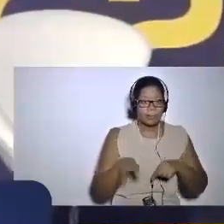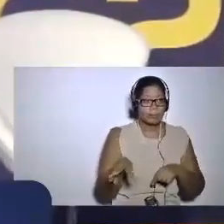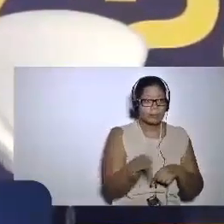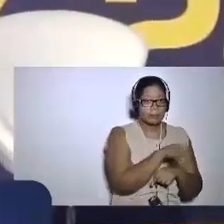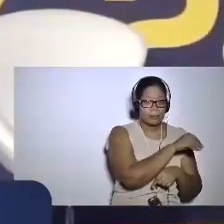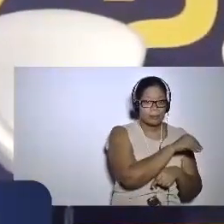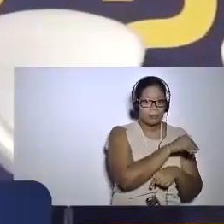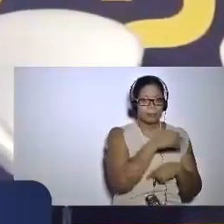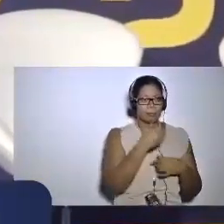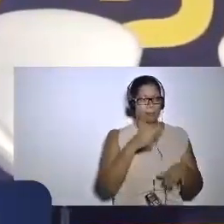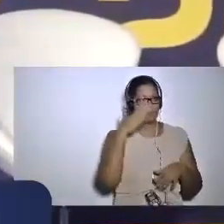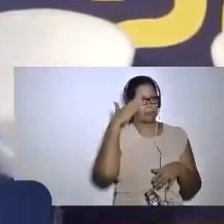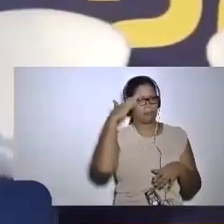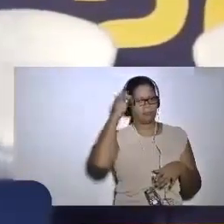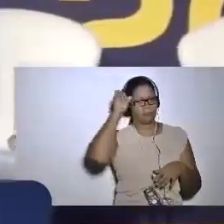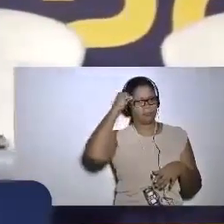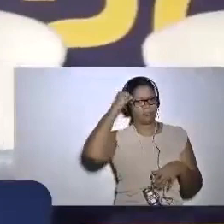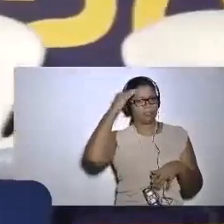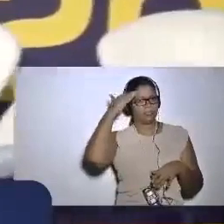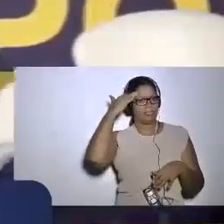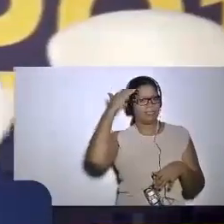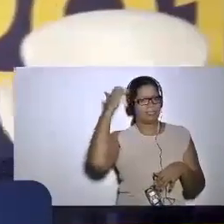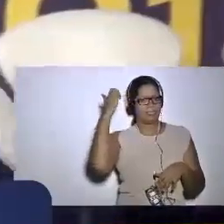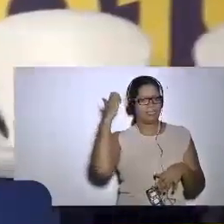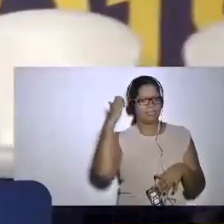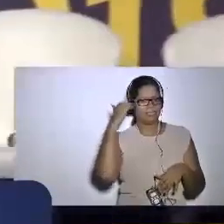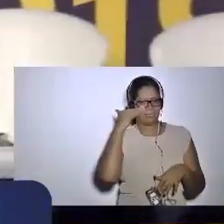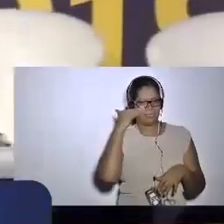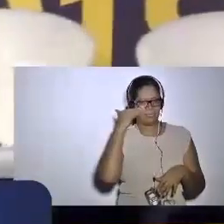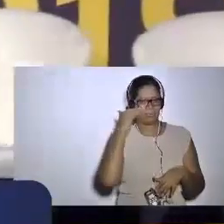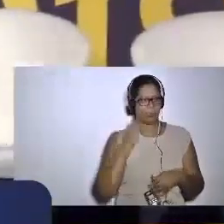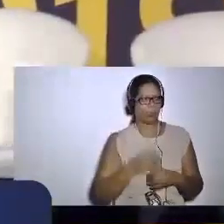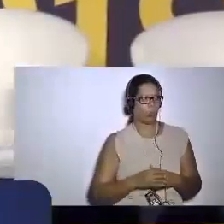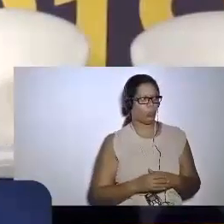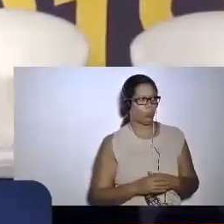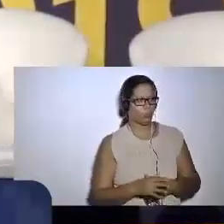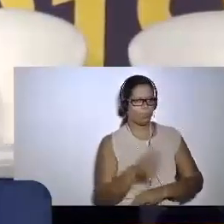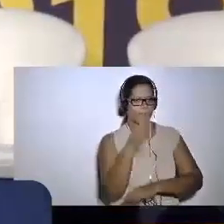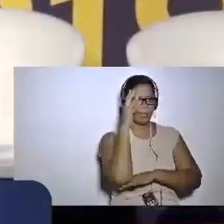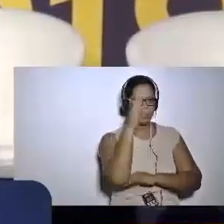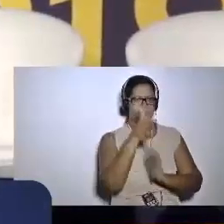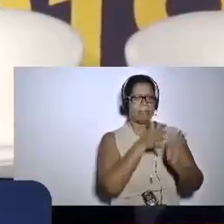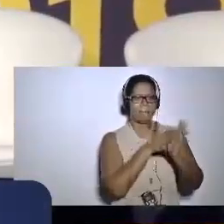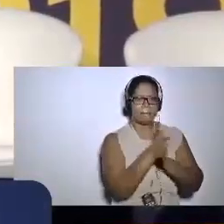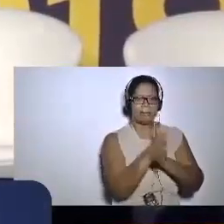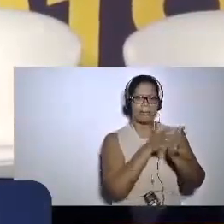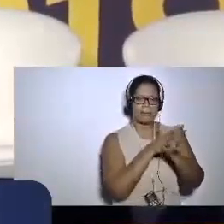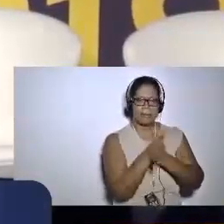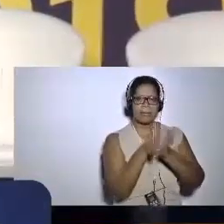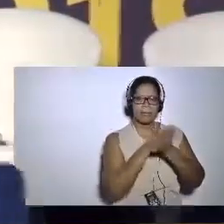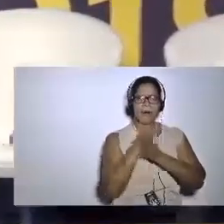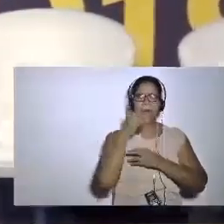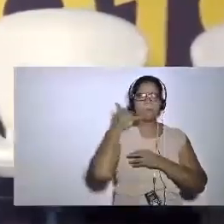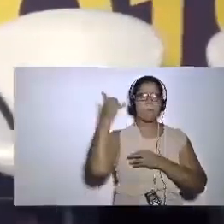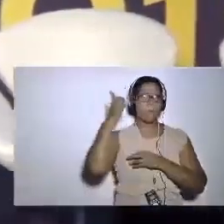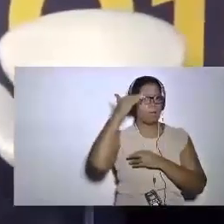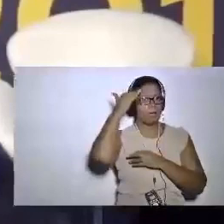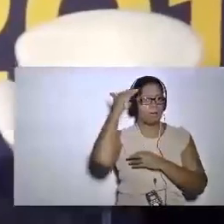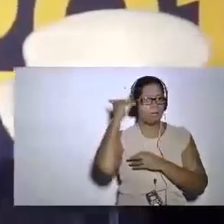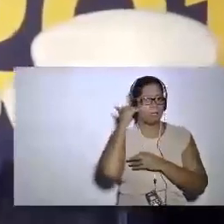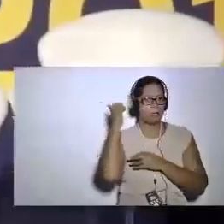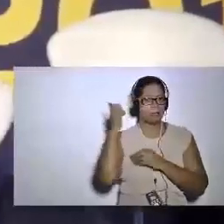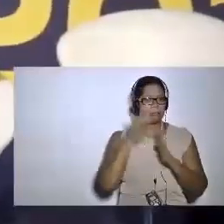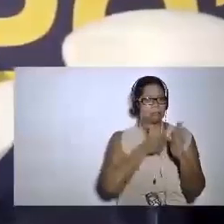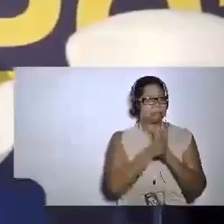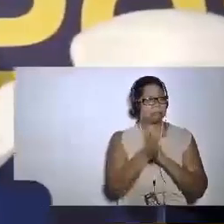de Ciencias de Corea cuando él dio estos ejemplos, diferentes ejemplos sobre Air y bueno,